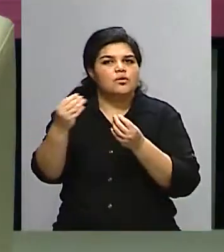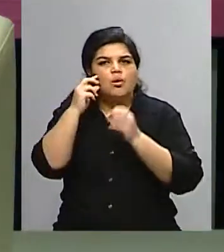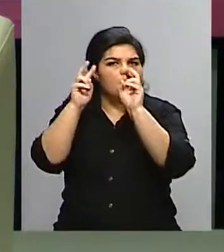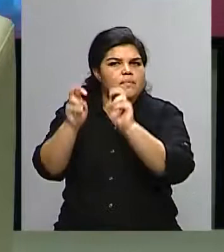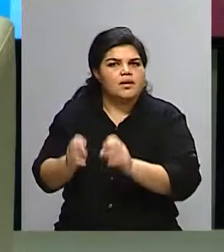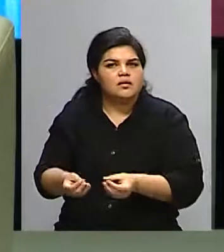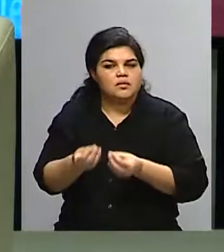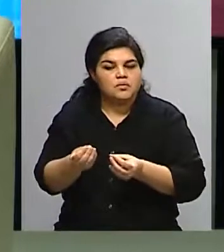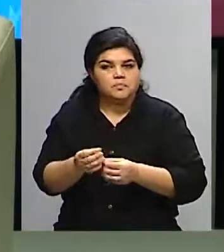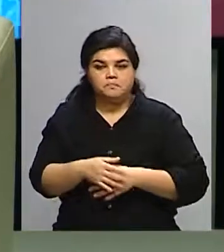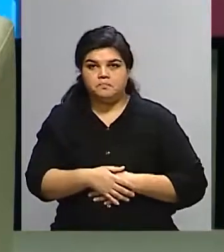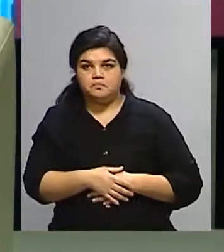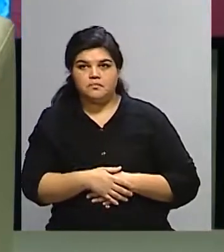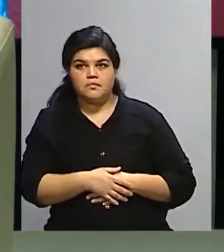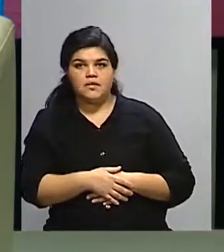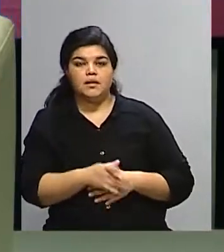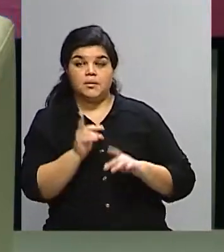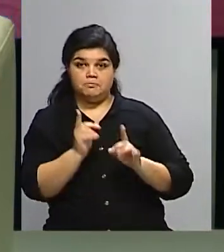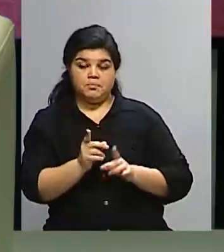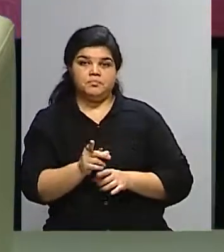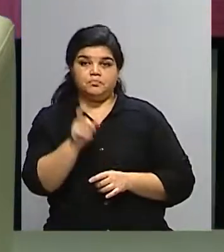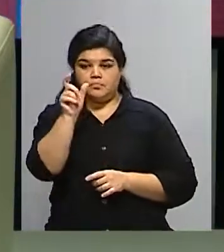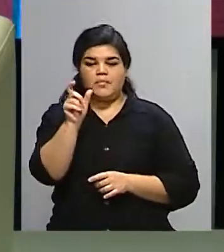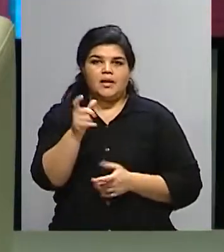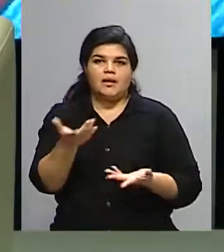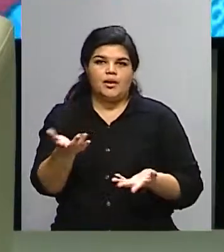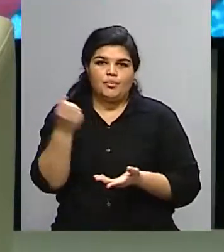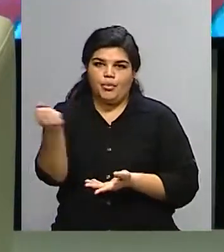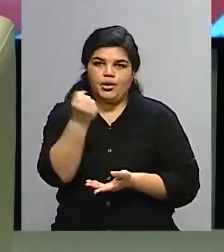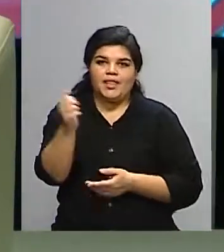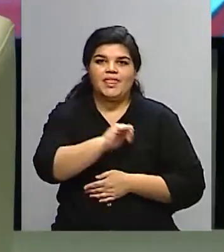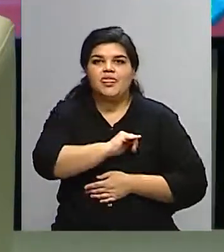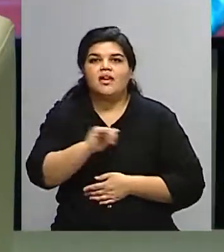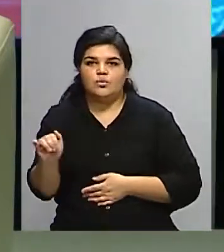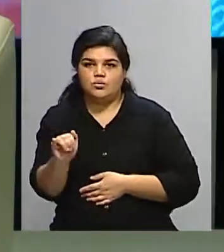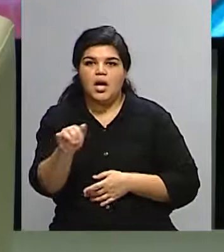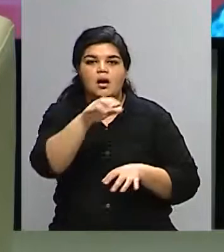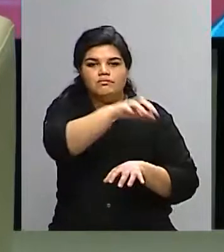definitivamente es creciente, digamos, la denuncia y el reclamo de las instituciones